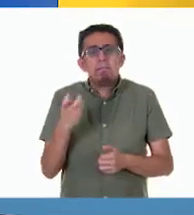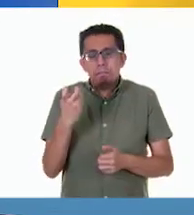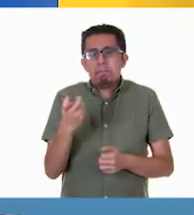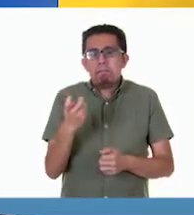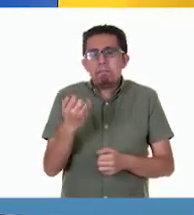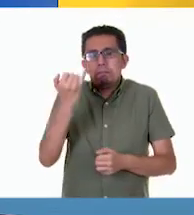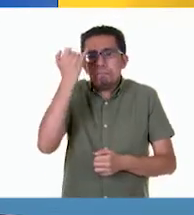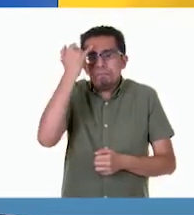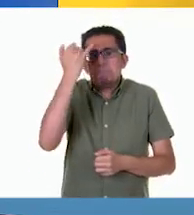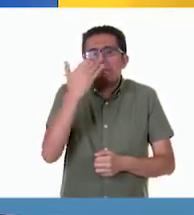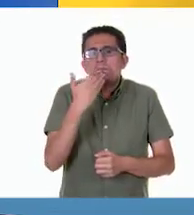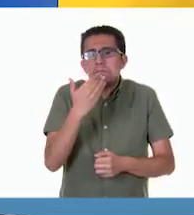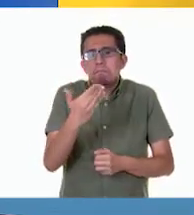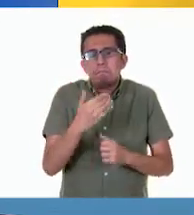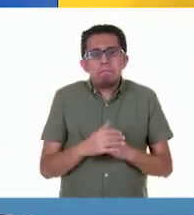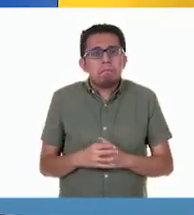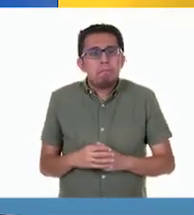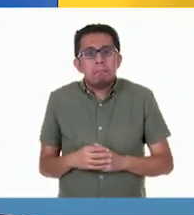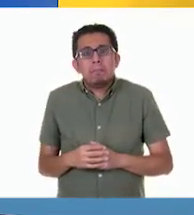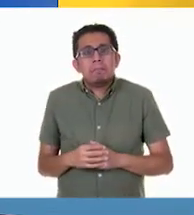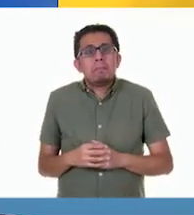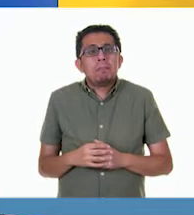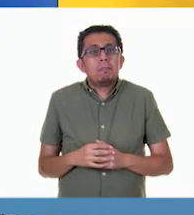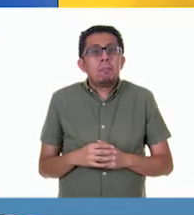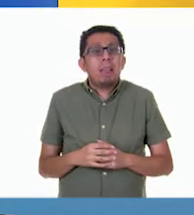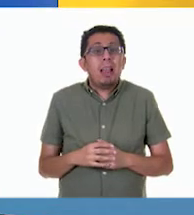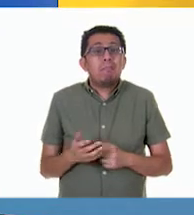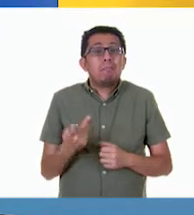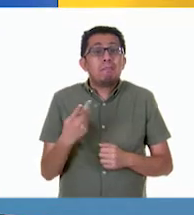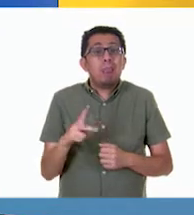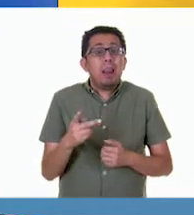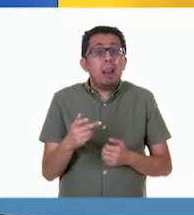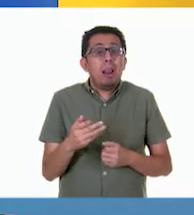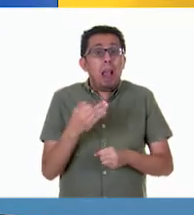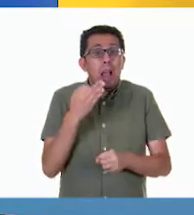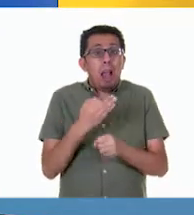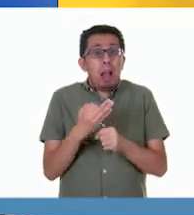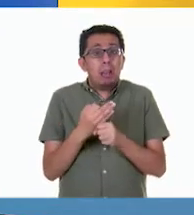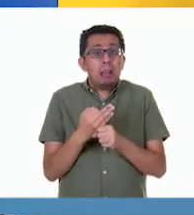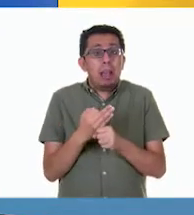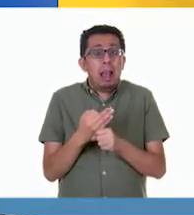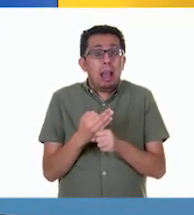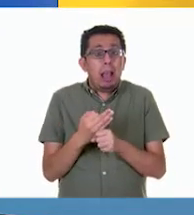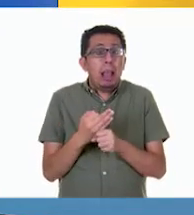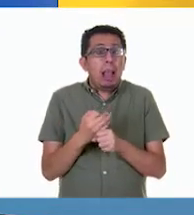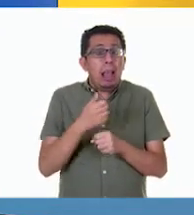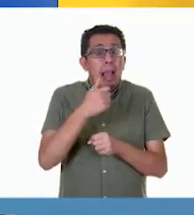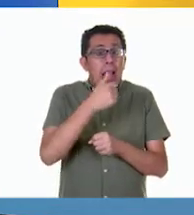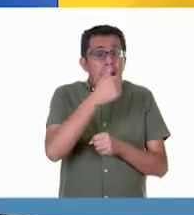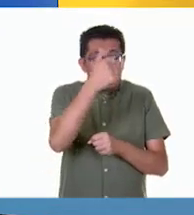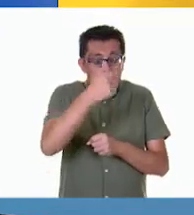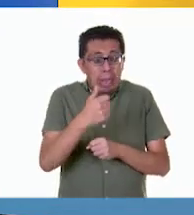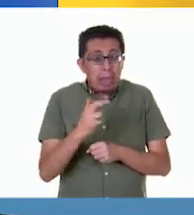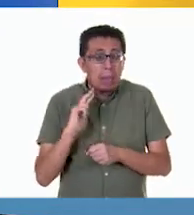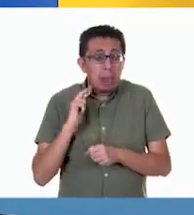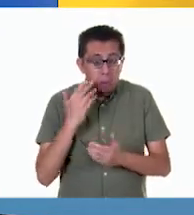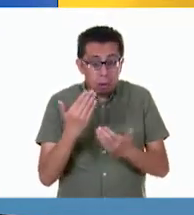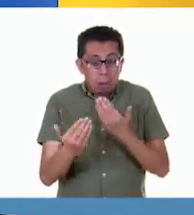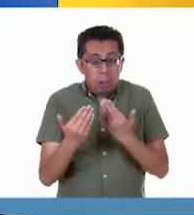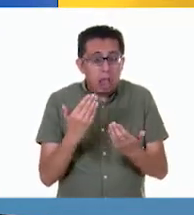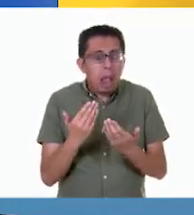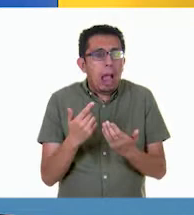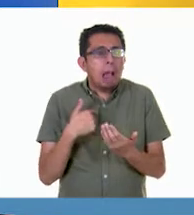estrategia viable. Como no nos da el tiempo para comparar todos los pasos de cada robot, propongo que veamos